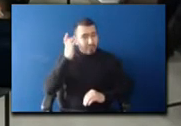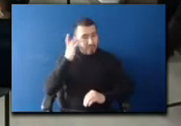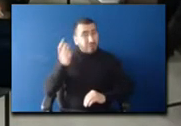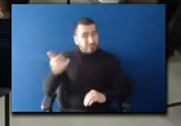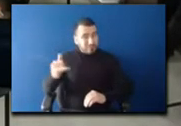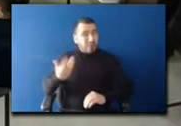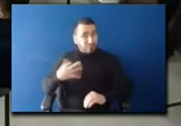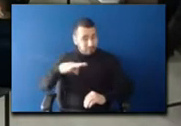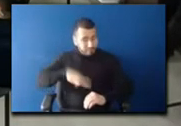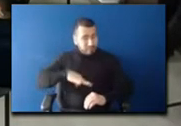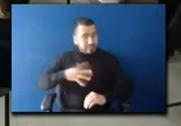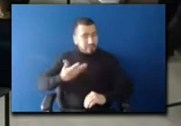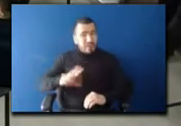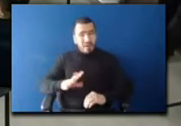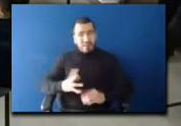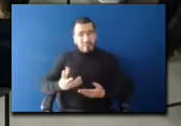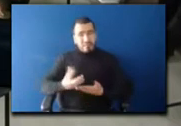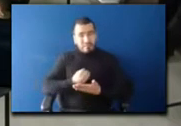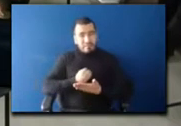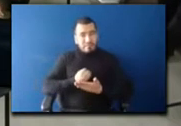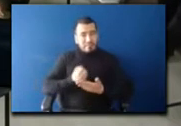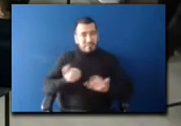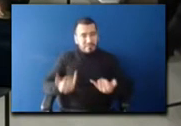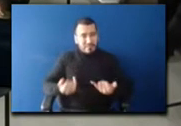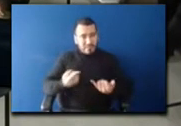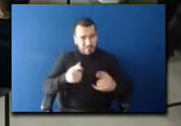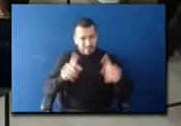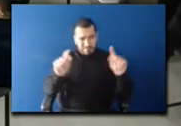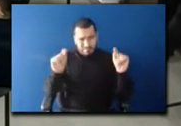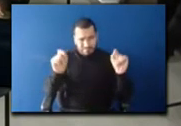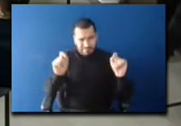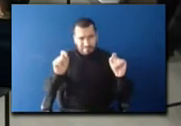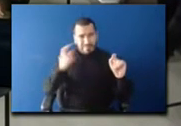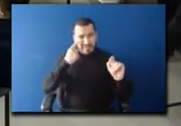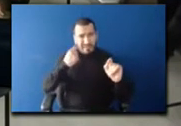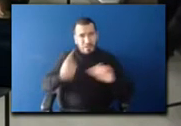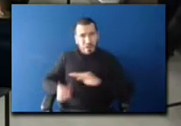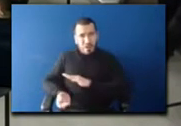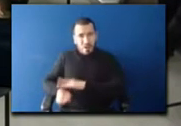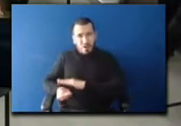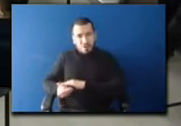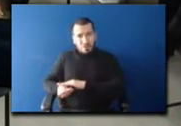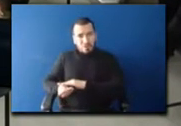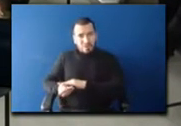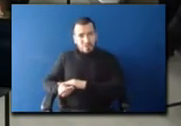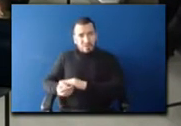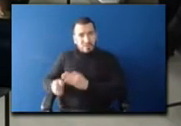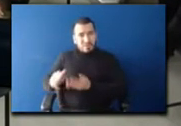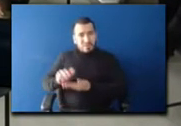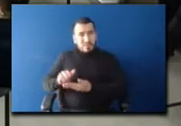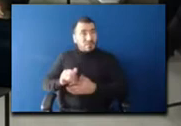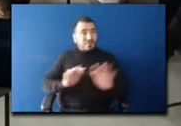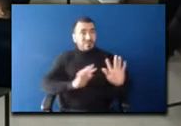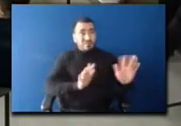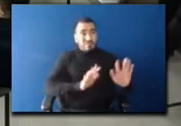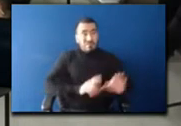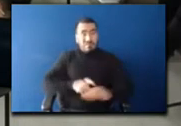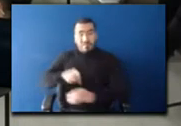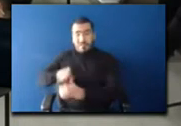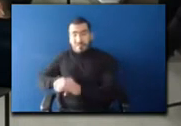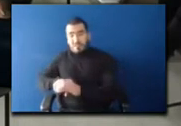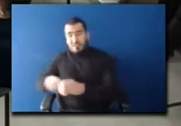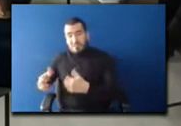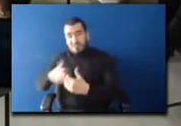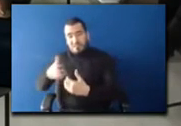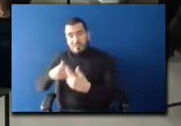Entonces, entre comillas, podríamos decir que la corrupción se basa mucho en eso. No, señores, no se bancaricen, porque vean, ustedes lo que hacen es engordar